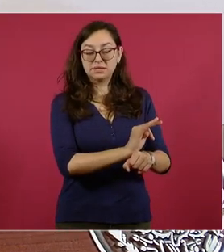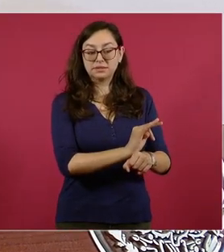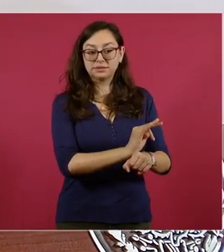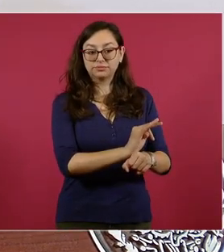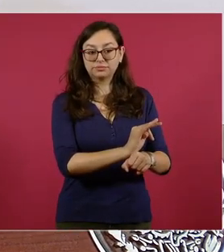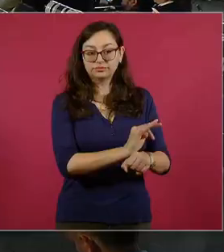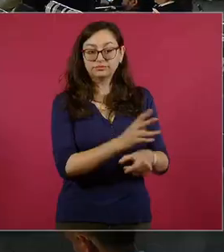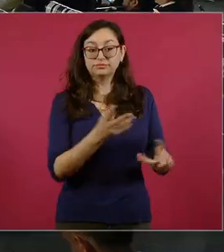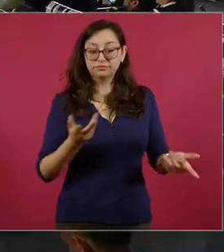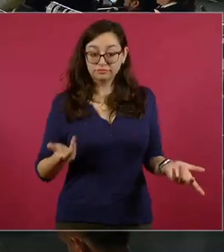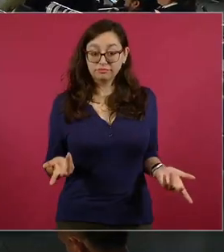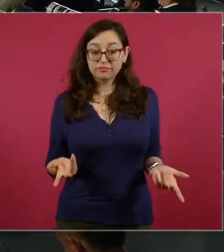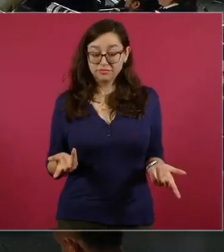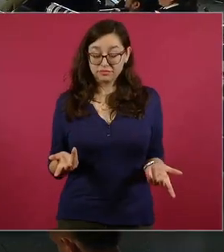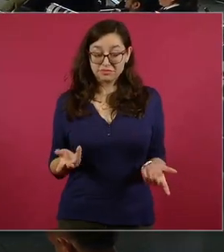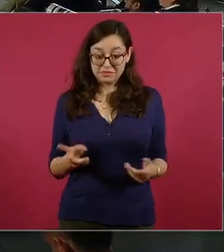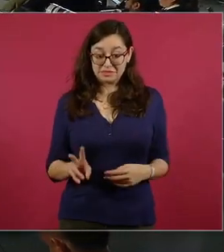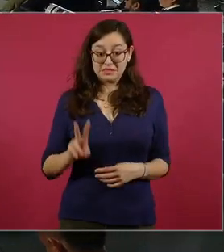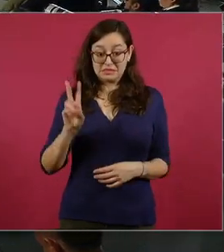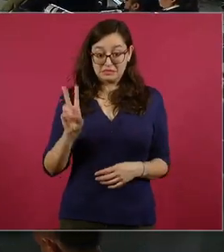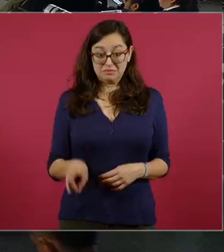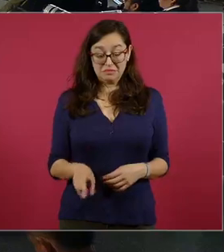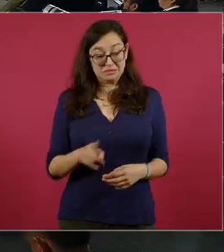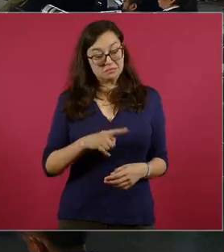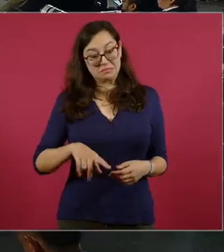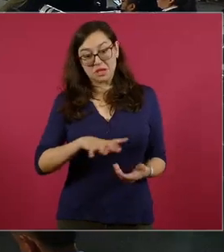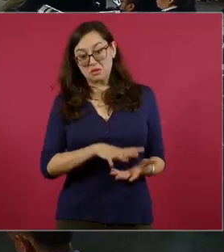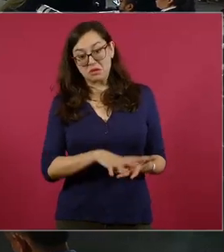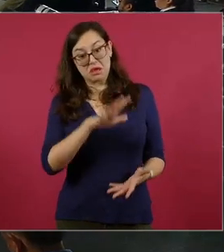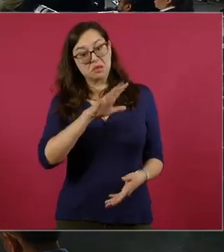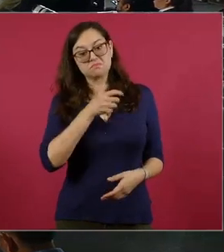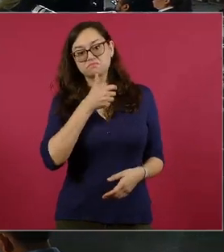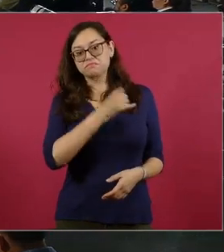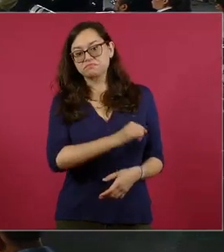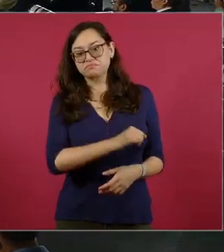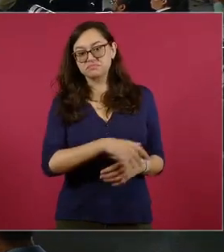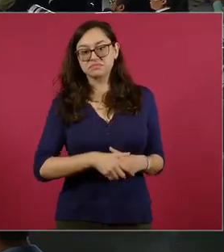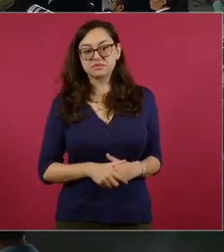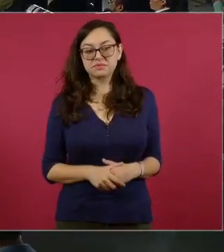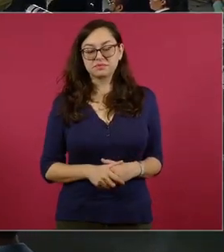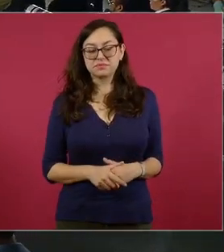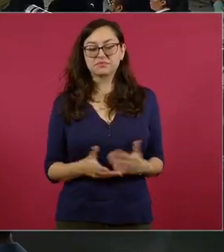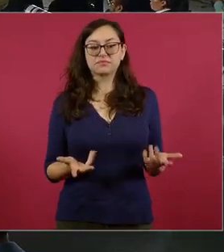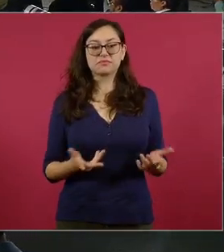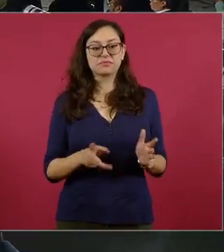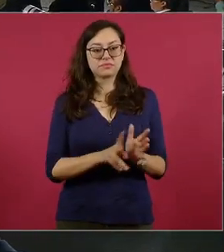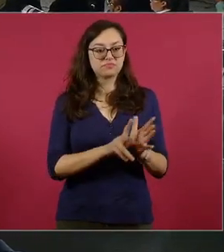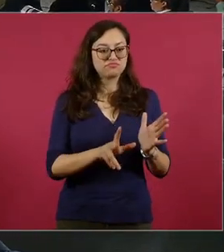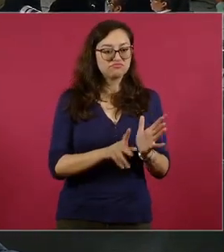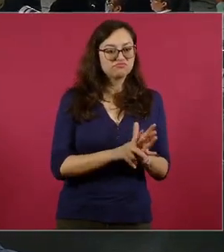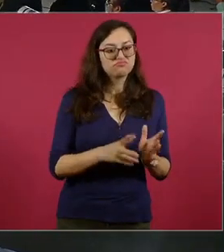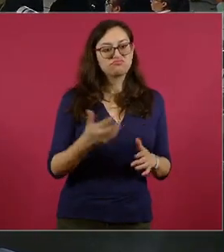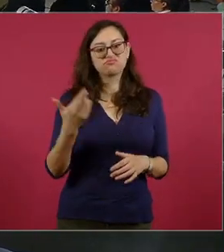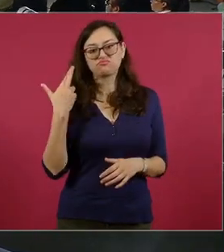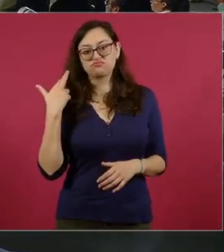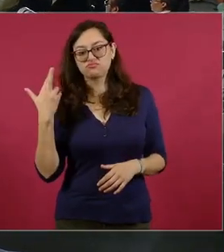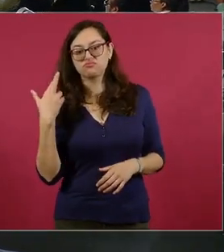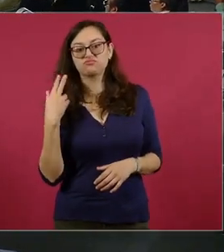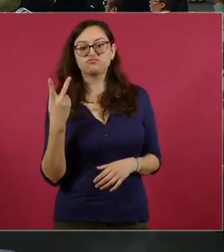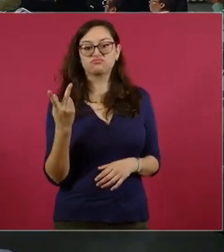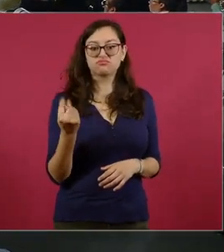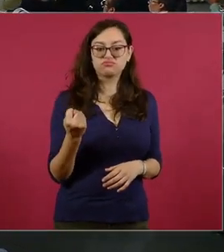de la mayoría de los medios, la prensa escrita, la radio, la